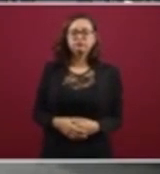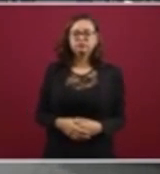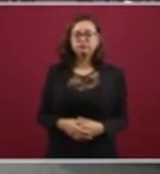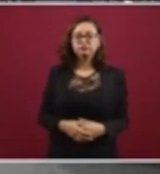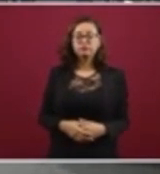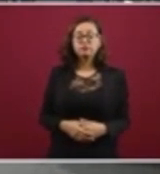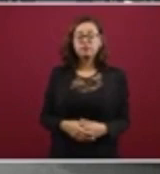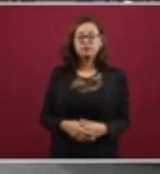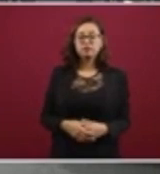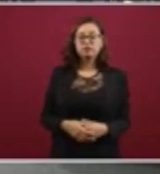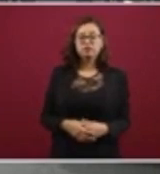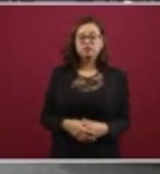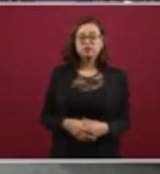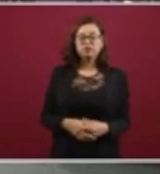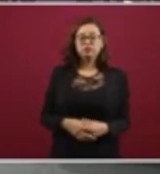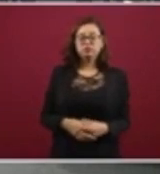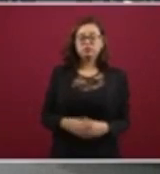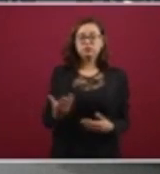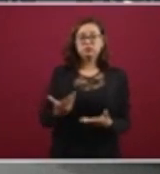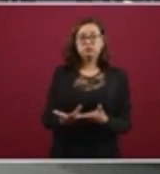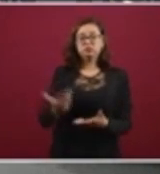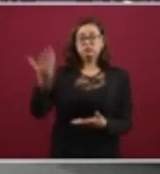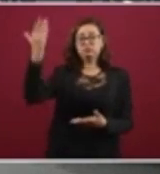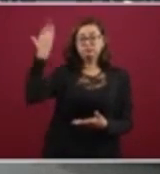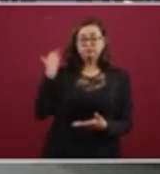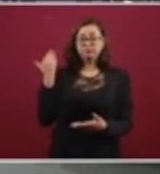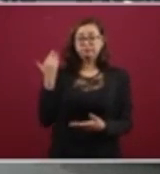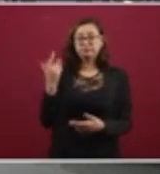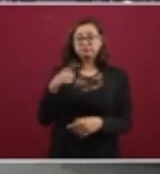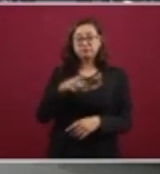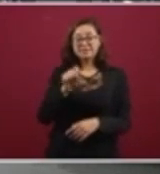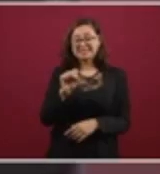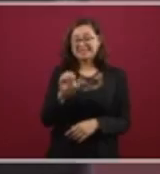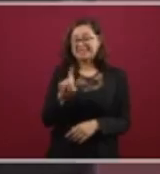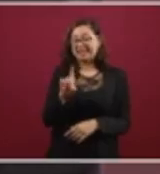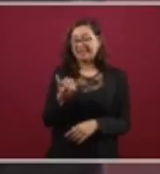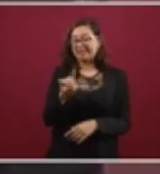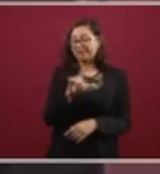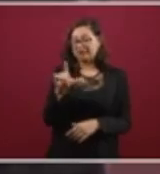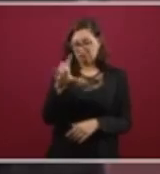el gobierno de Ernesto Zedillo.